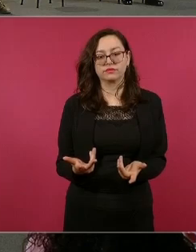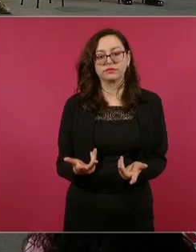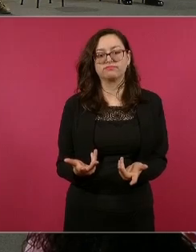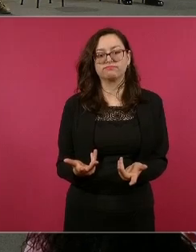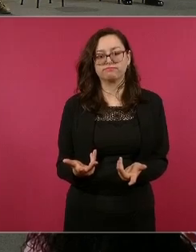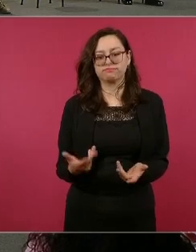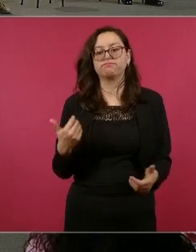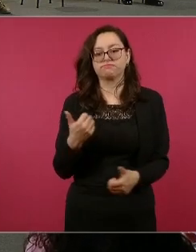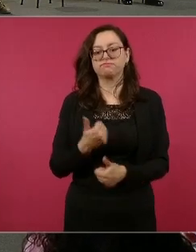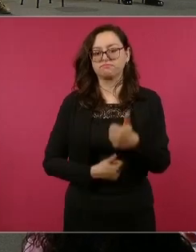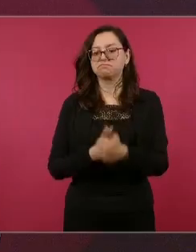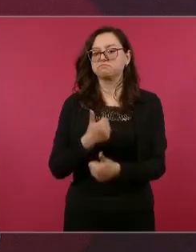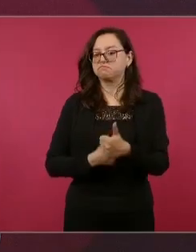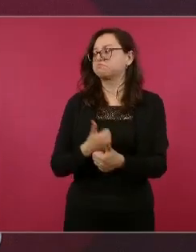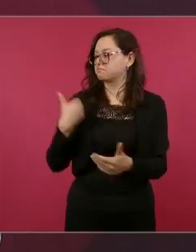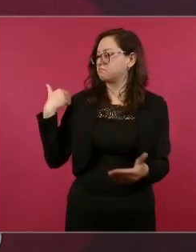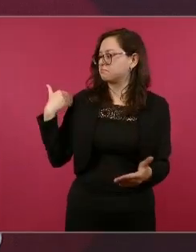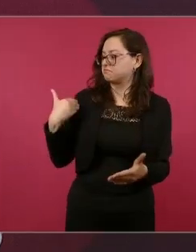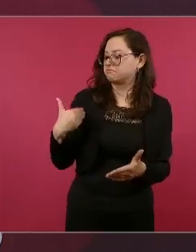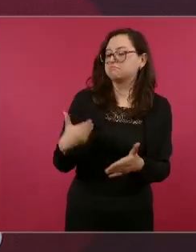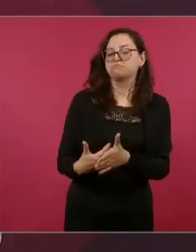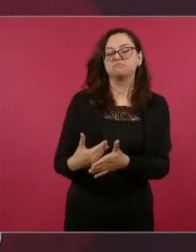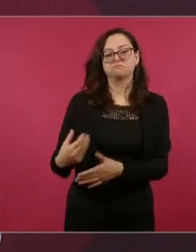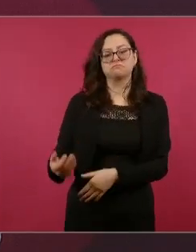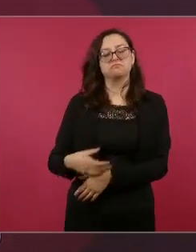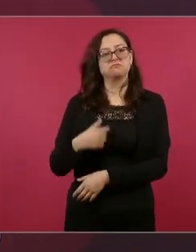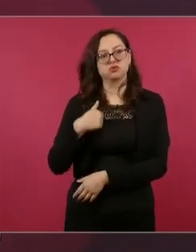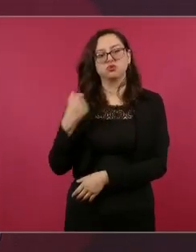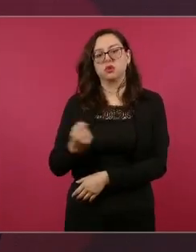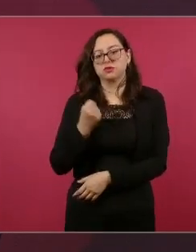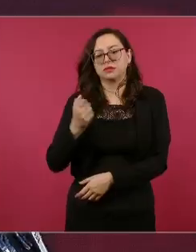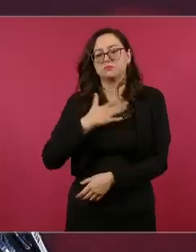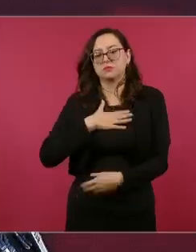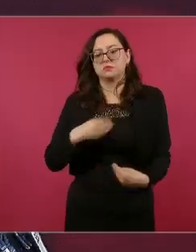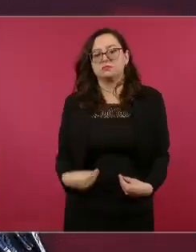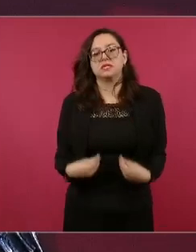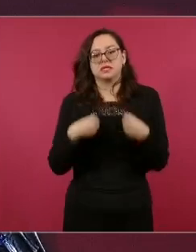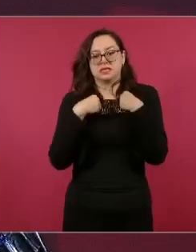He tenido una carrera que me siento afortunado por lo que he podido hacer.